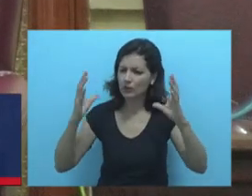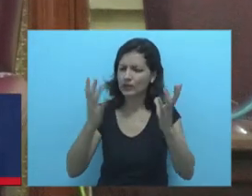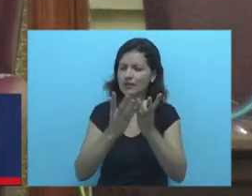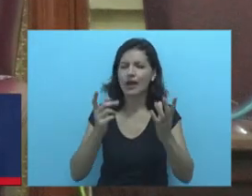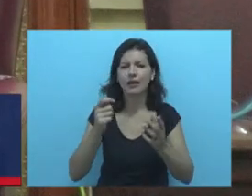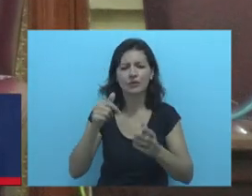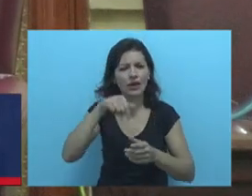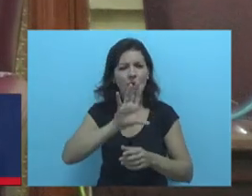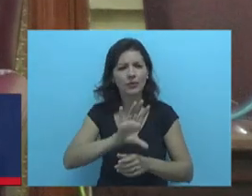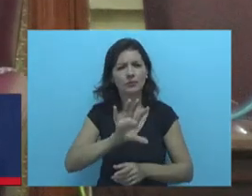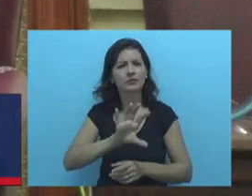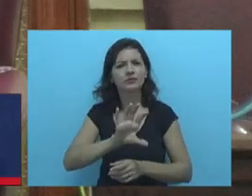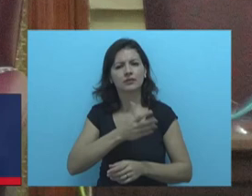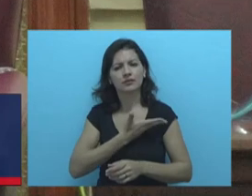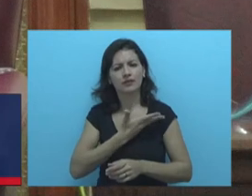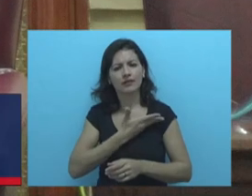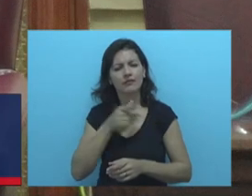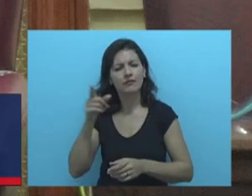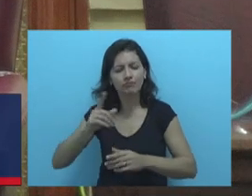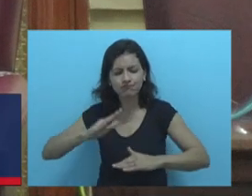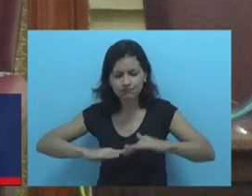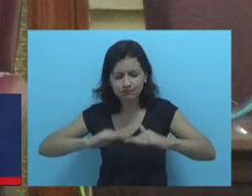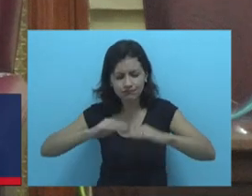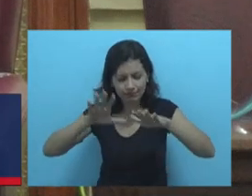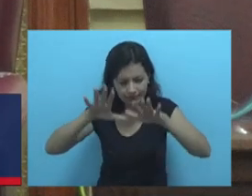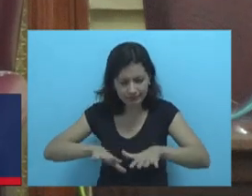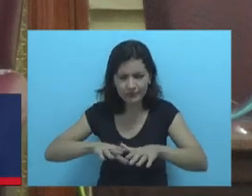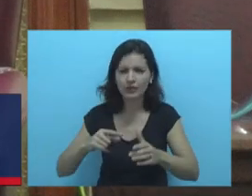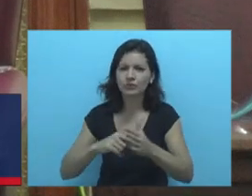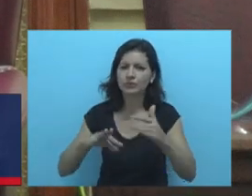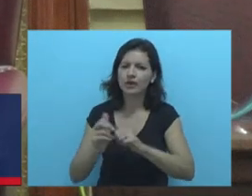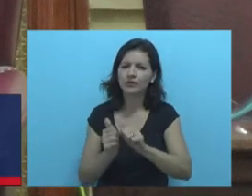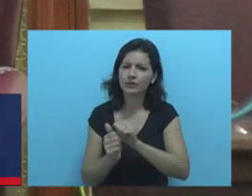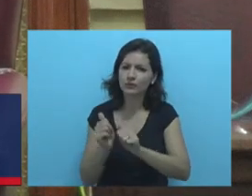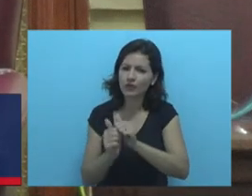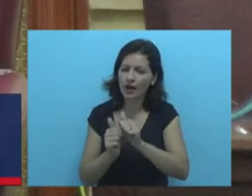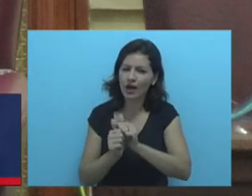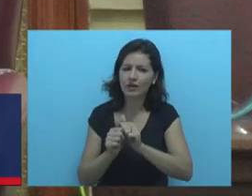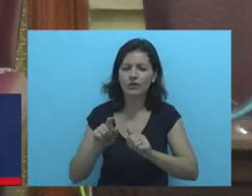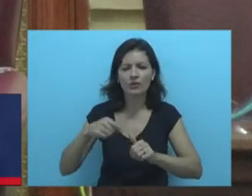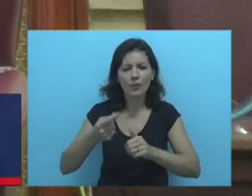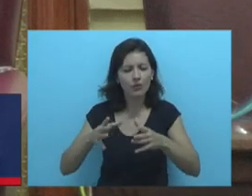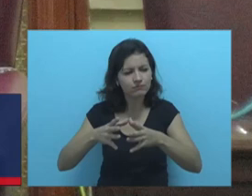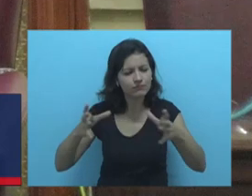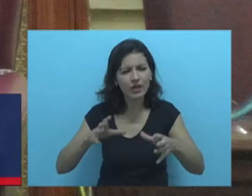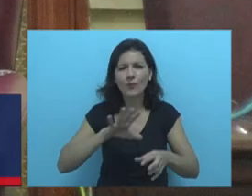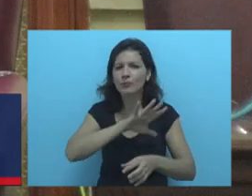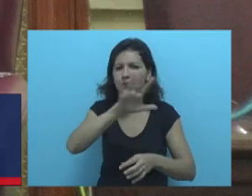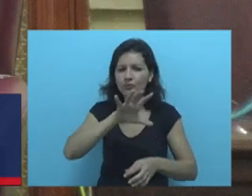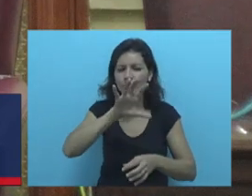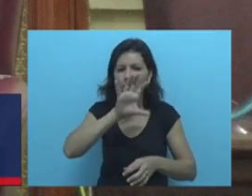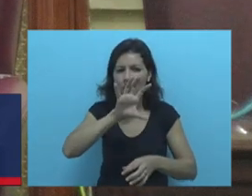que en la provincia construyó su arraigo en la ciudad de Rosario y después pudo extenderlo a toda la geografía de la